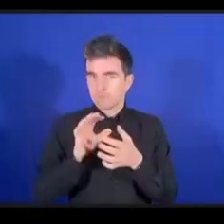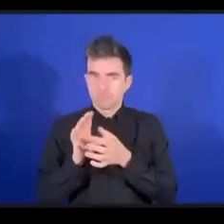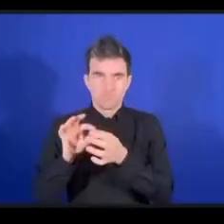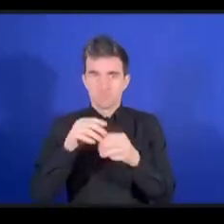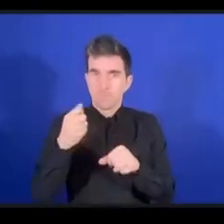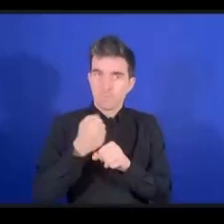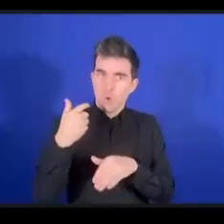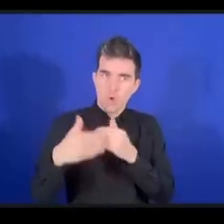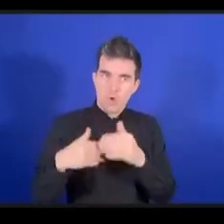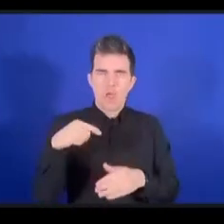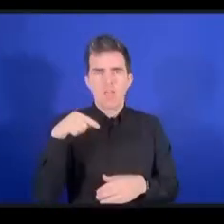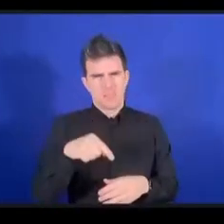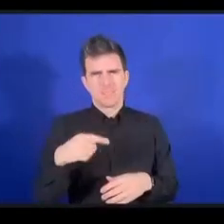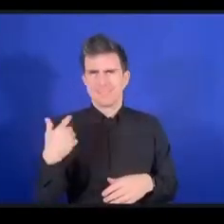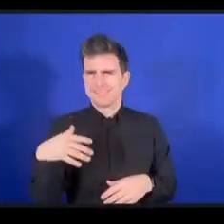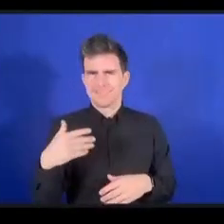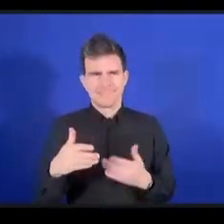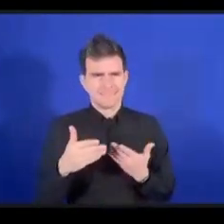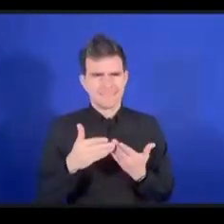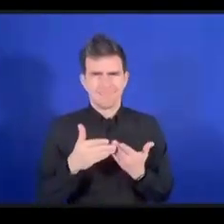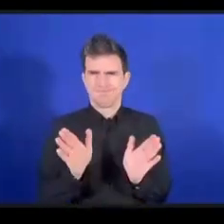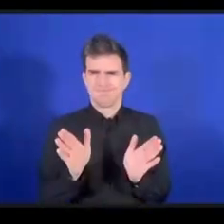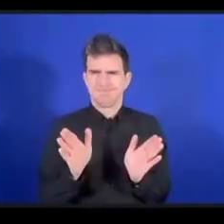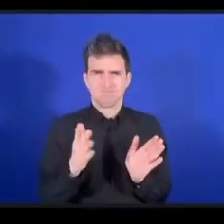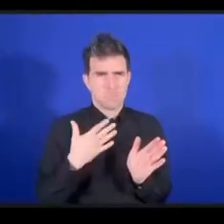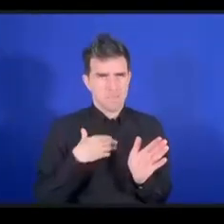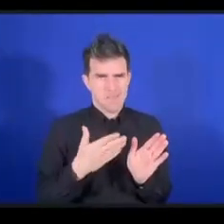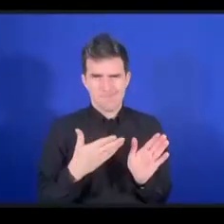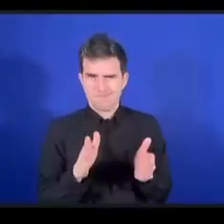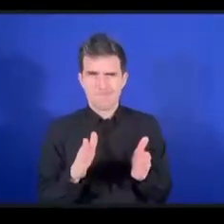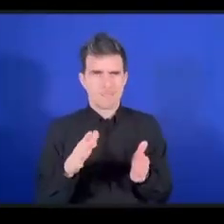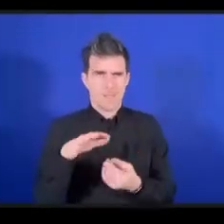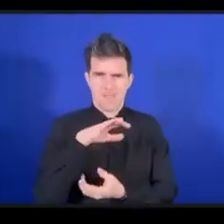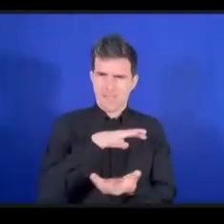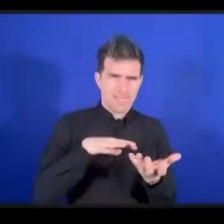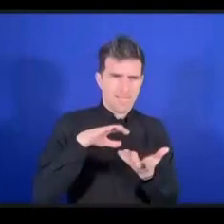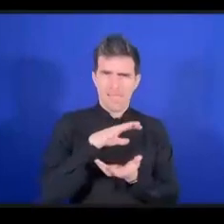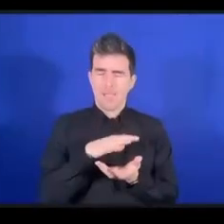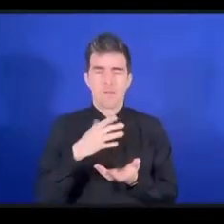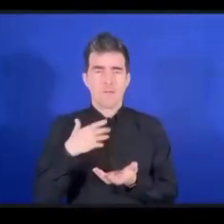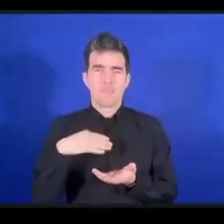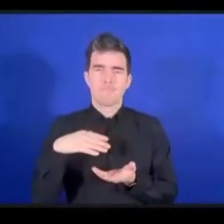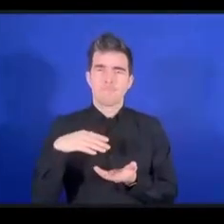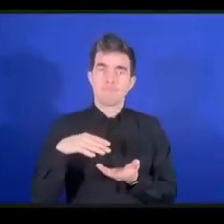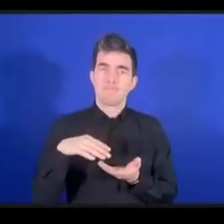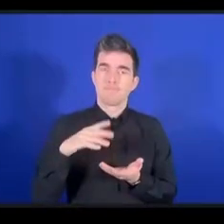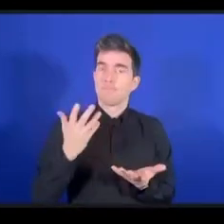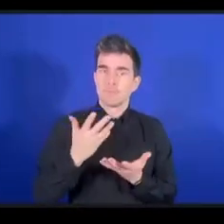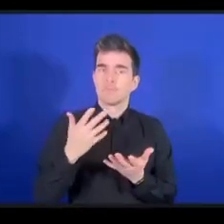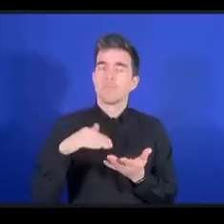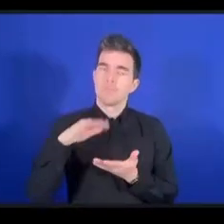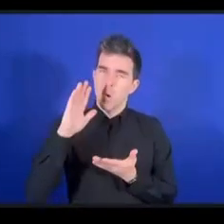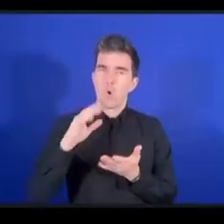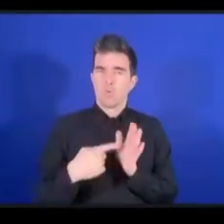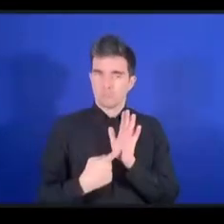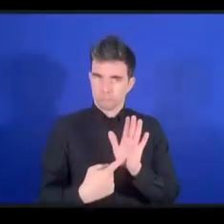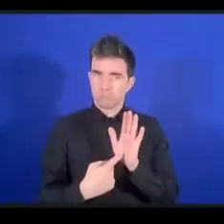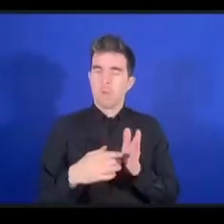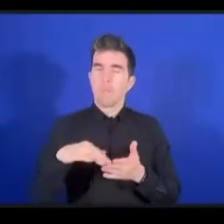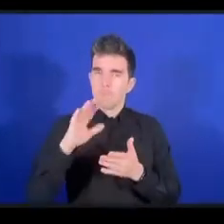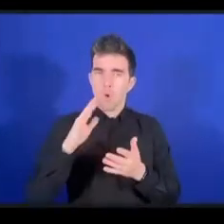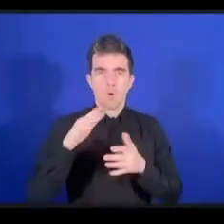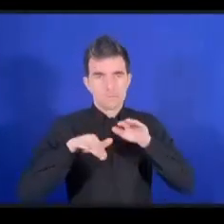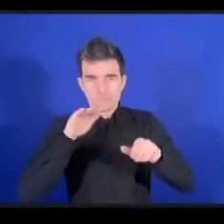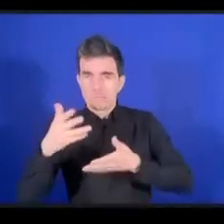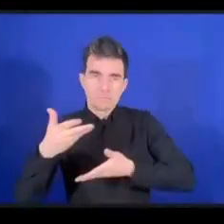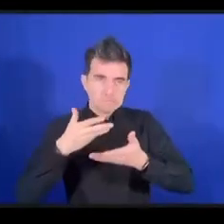documentar más y comunicar más el trabajo del igf para que se entiendan en un como